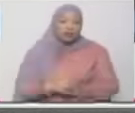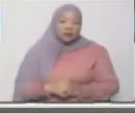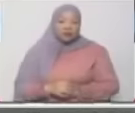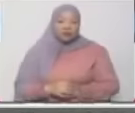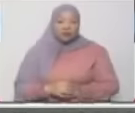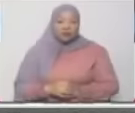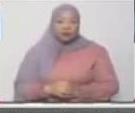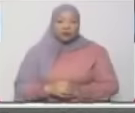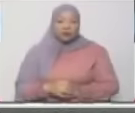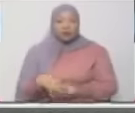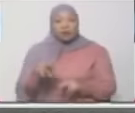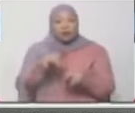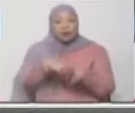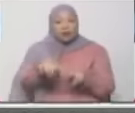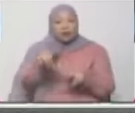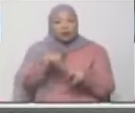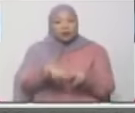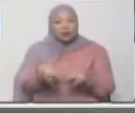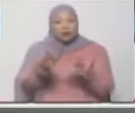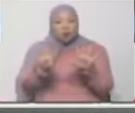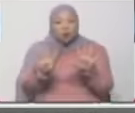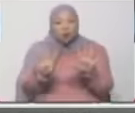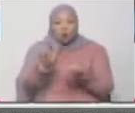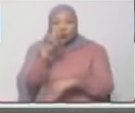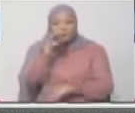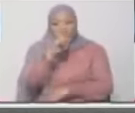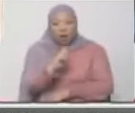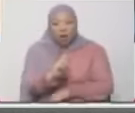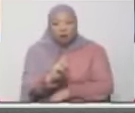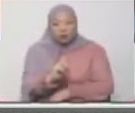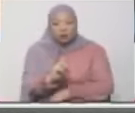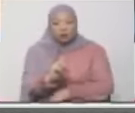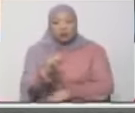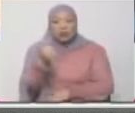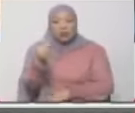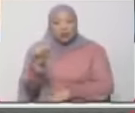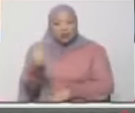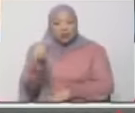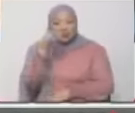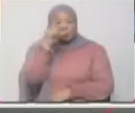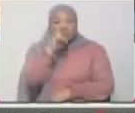Eran los niños de 8 años, Diosdado, 10 años, ¿verdad?